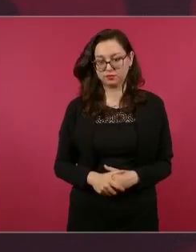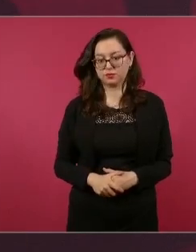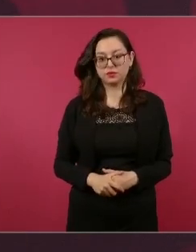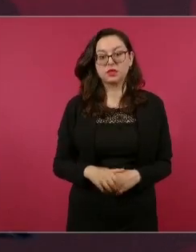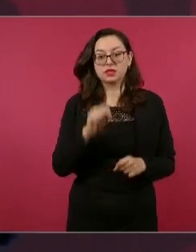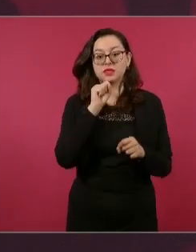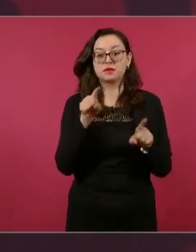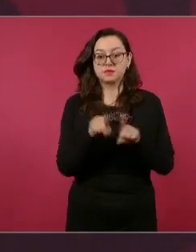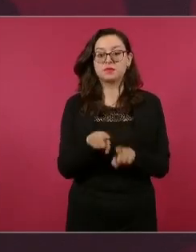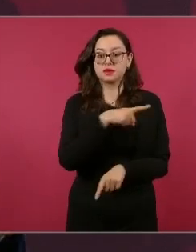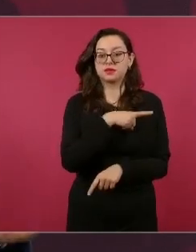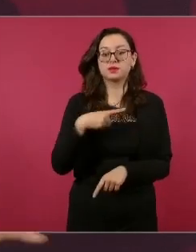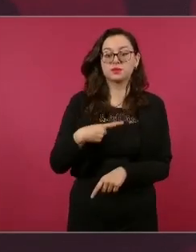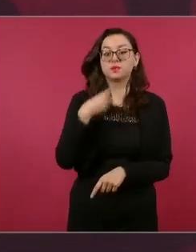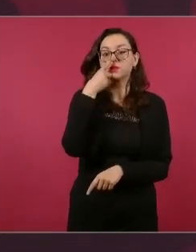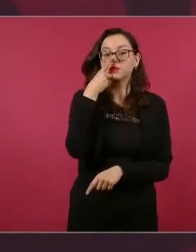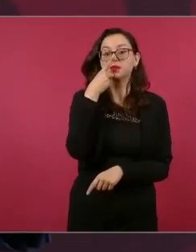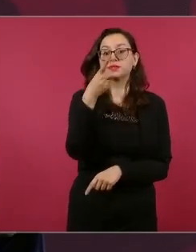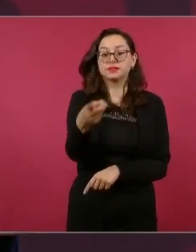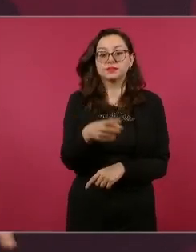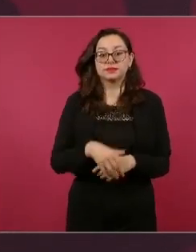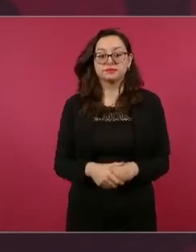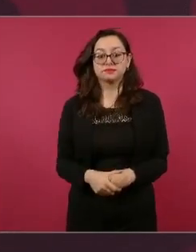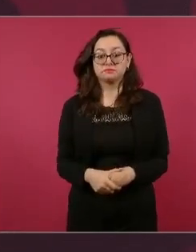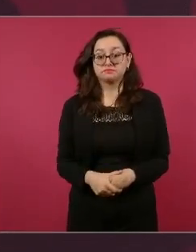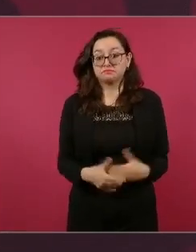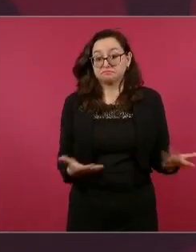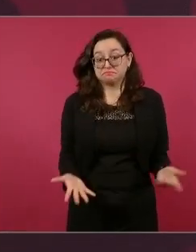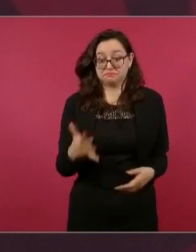una etapa, son circunstancias,